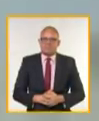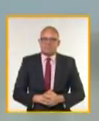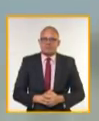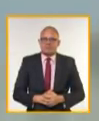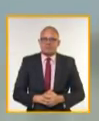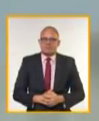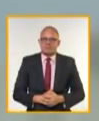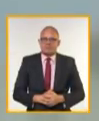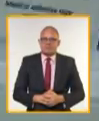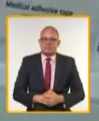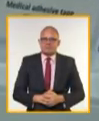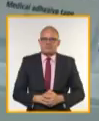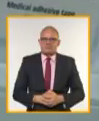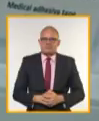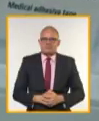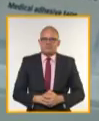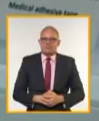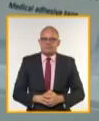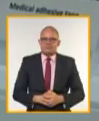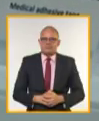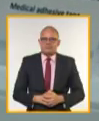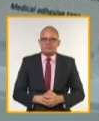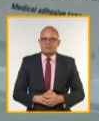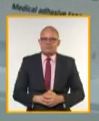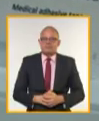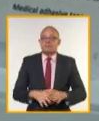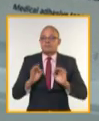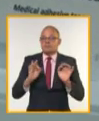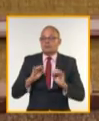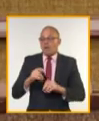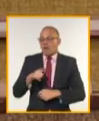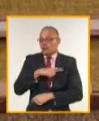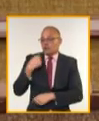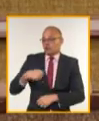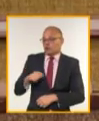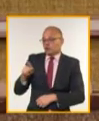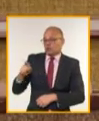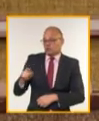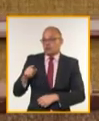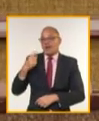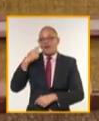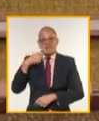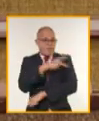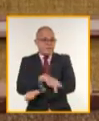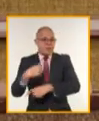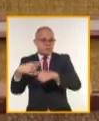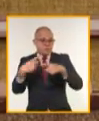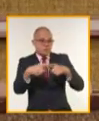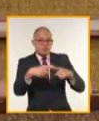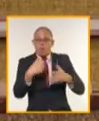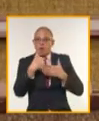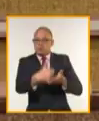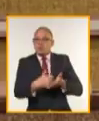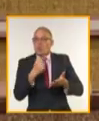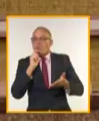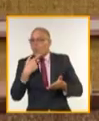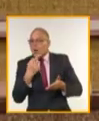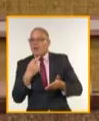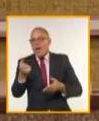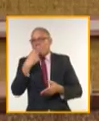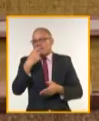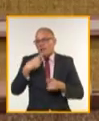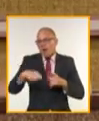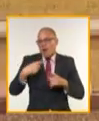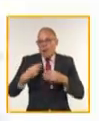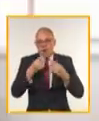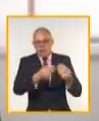China se encuentra entre los principales proveedores de medicamentos e insumos que importamos en el área biofarmacéutica con destino al Sistema